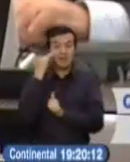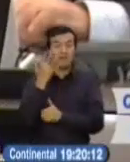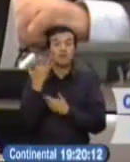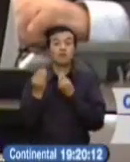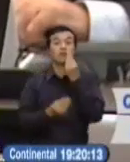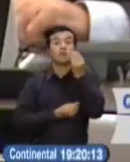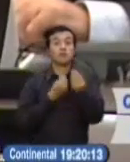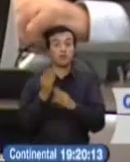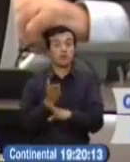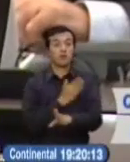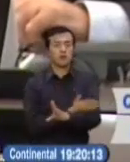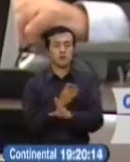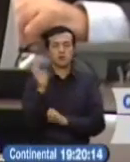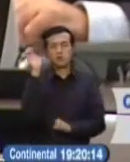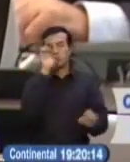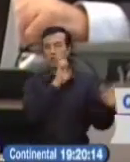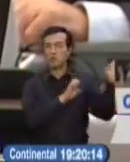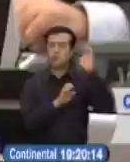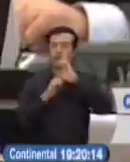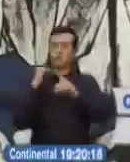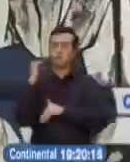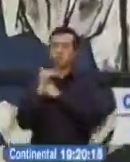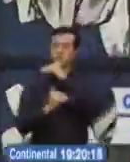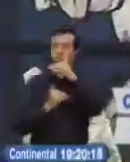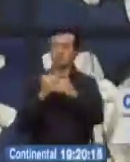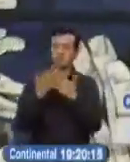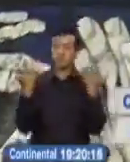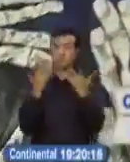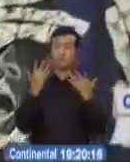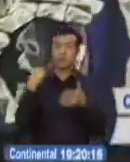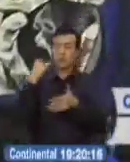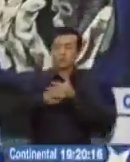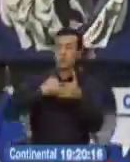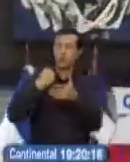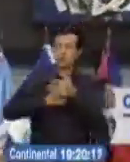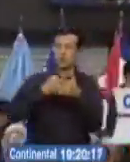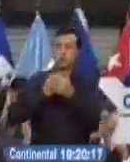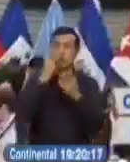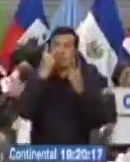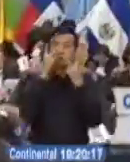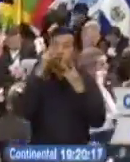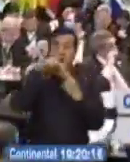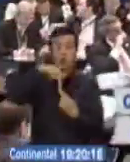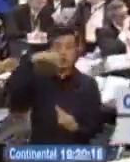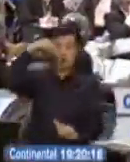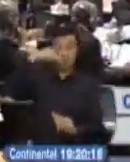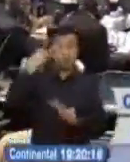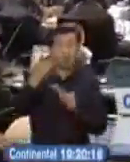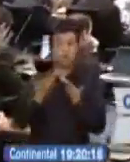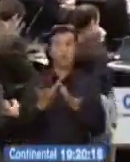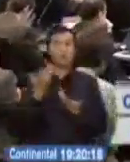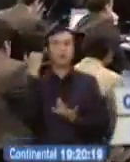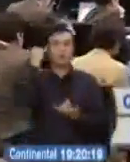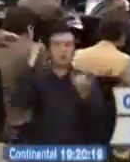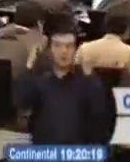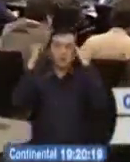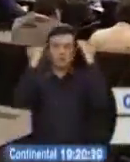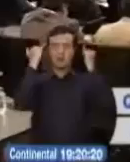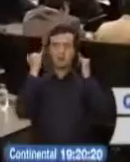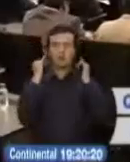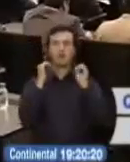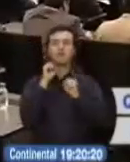la necesidad de evaluar y avanzar en los desafíos del siglo XXI desde la visión de la región, a través de la iniciativa de la